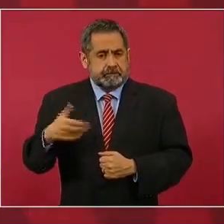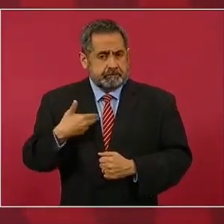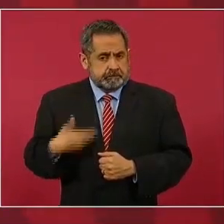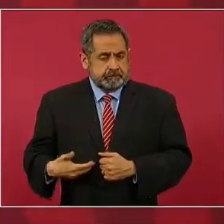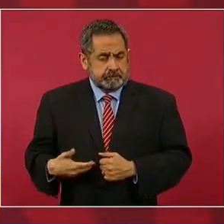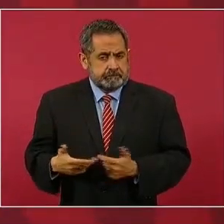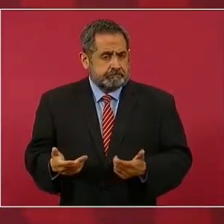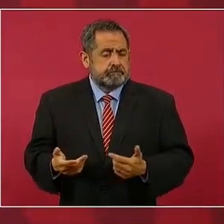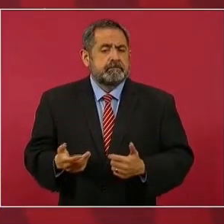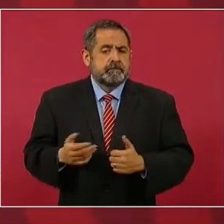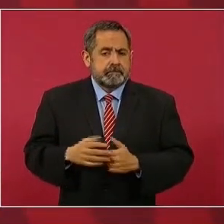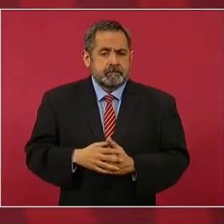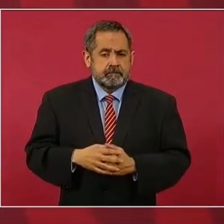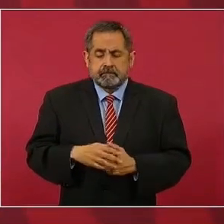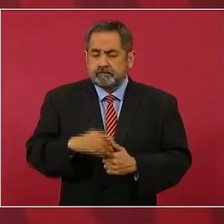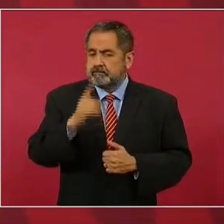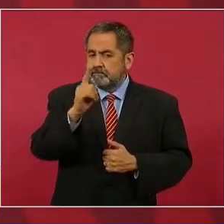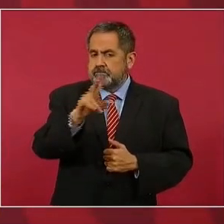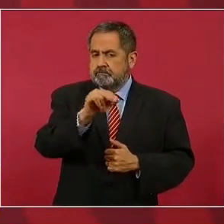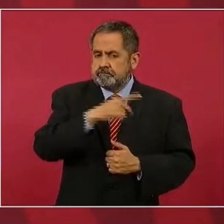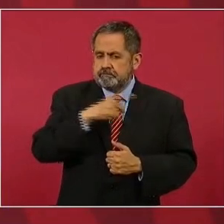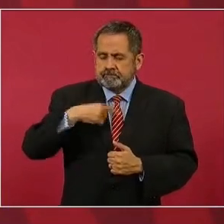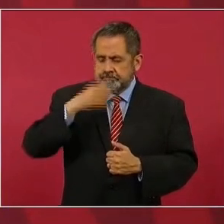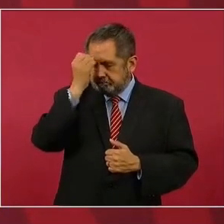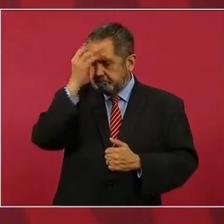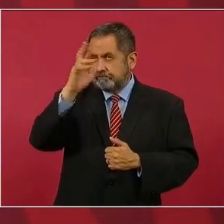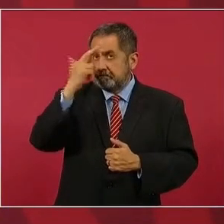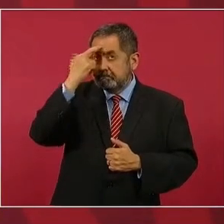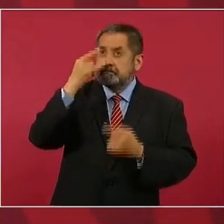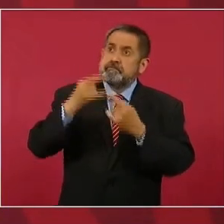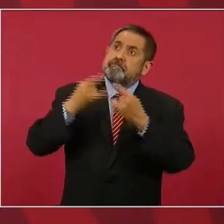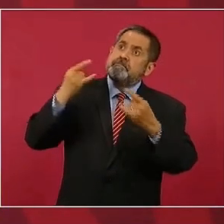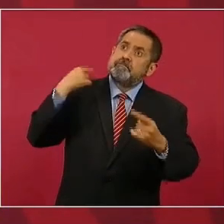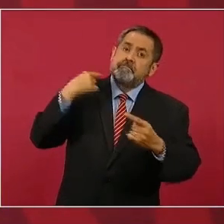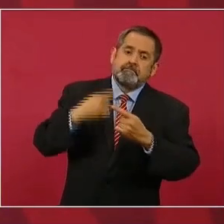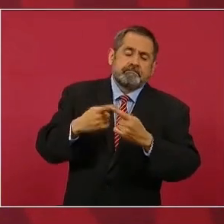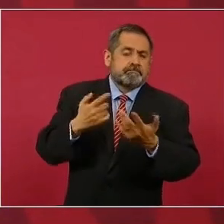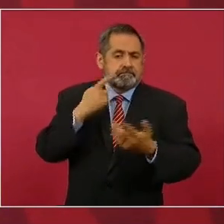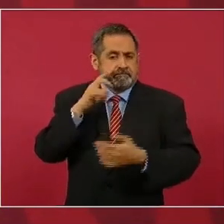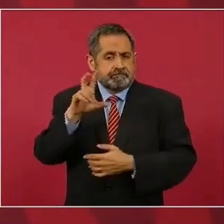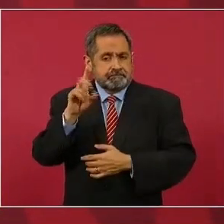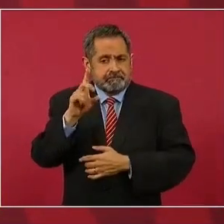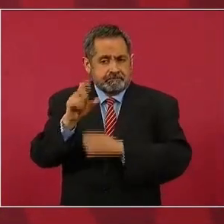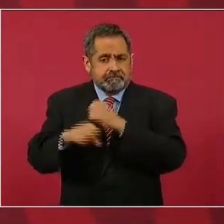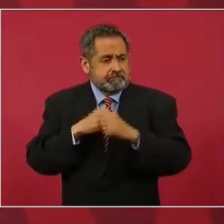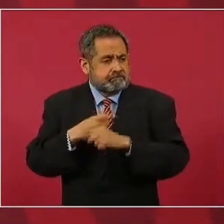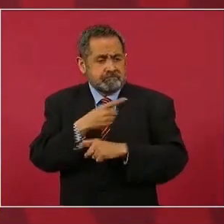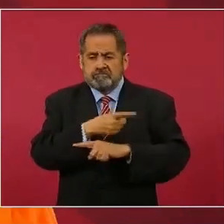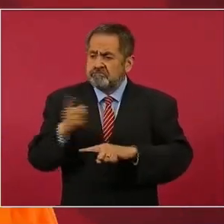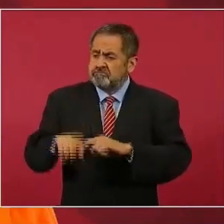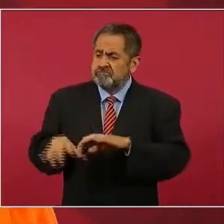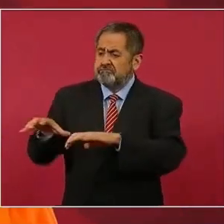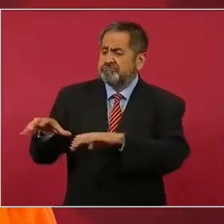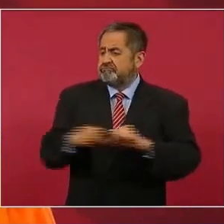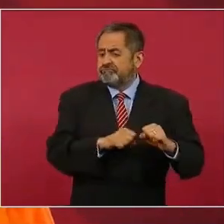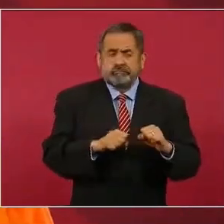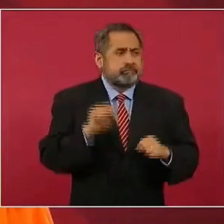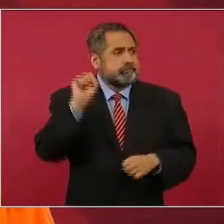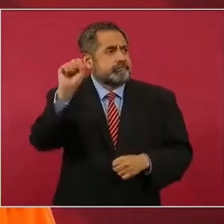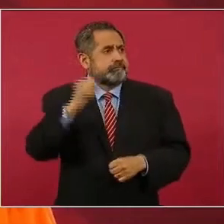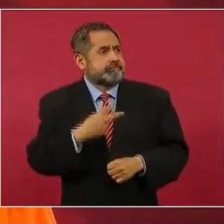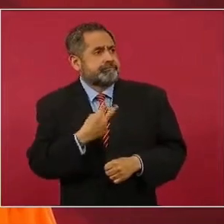no podemos olvidar por lo que hemos pasado. Son 30 años de secuestro sindical de